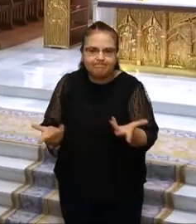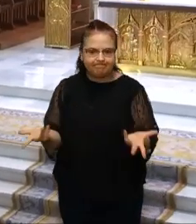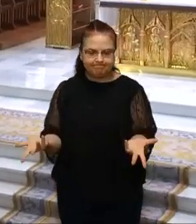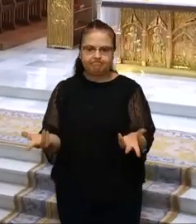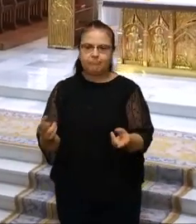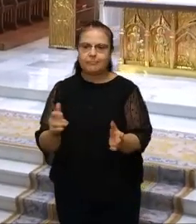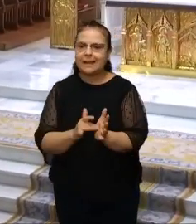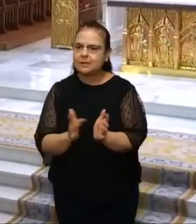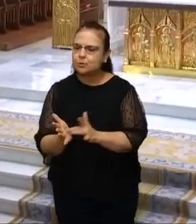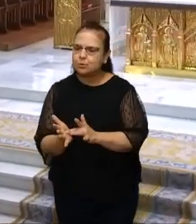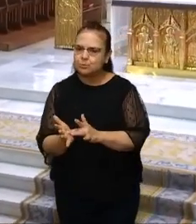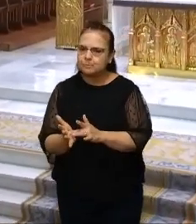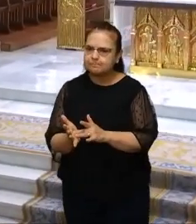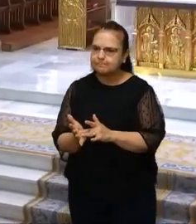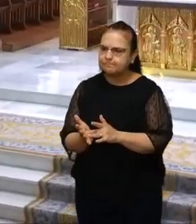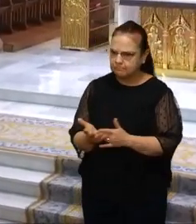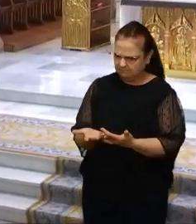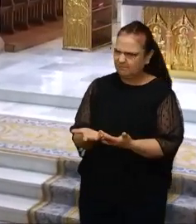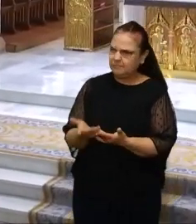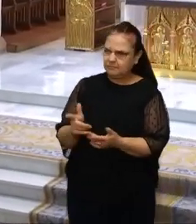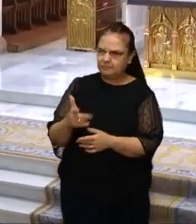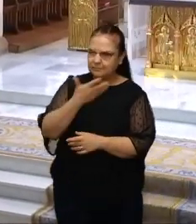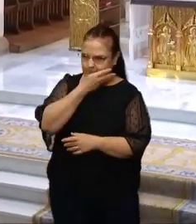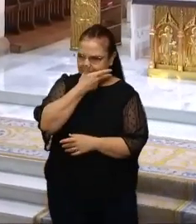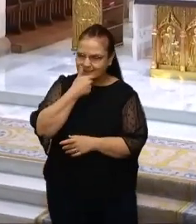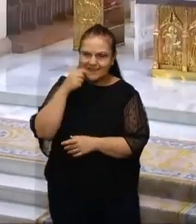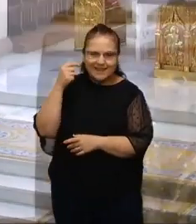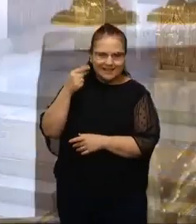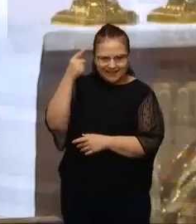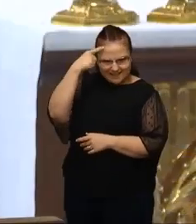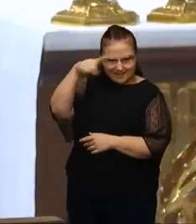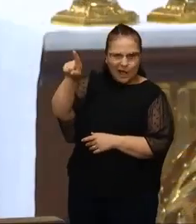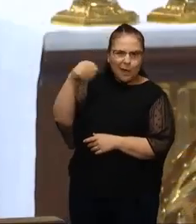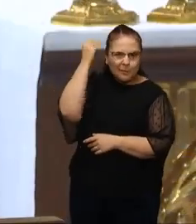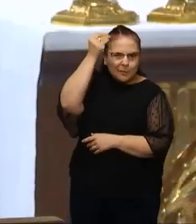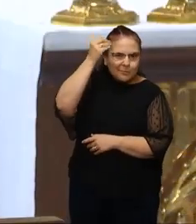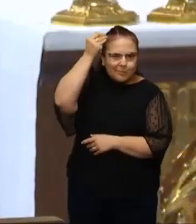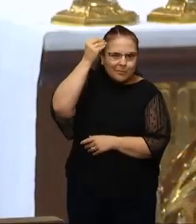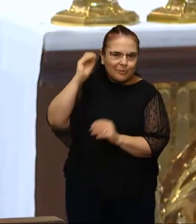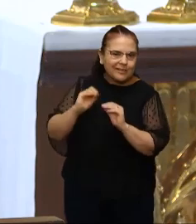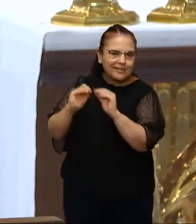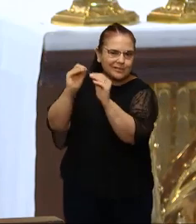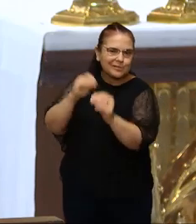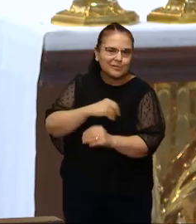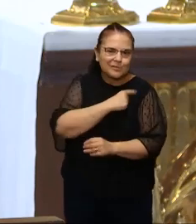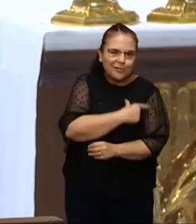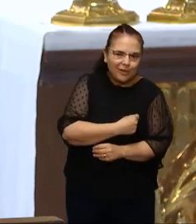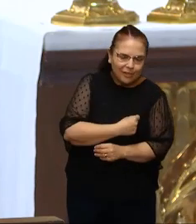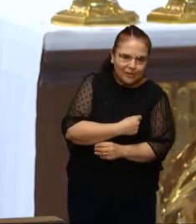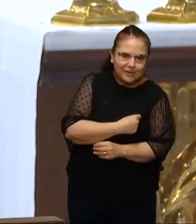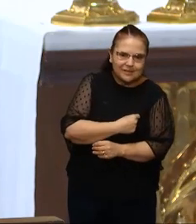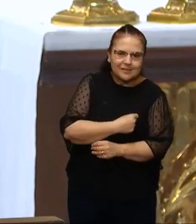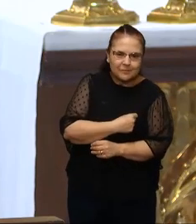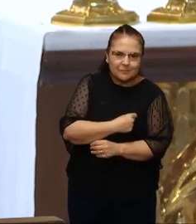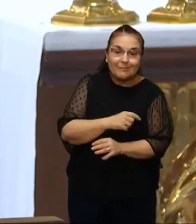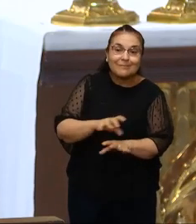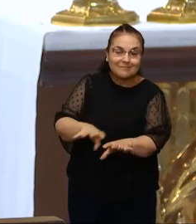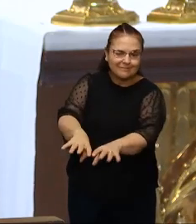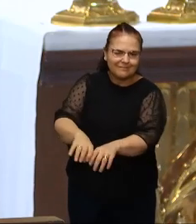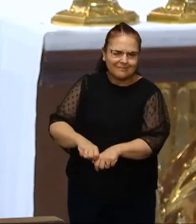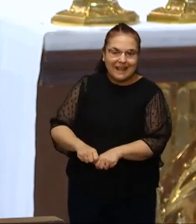Entonces Jesús, conociendo los pensamientos de sus corazones, tomó de la mano a un